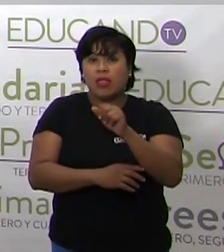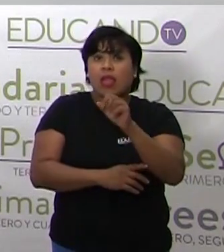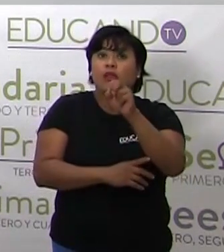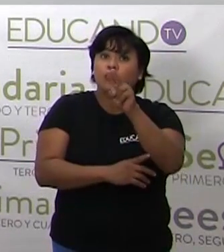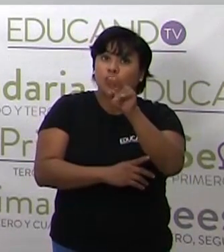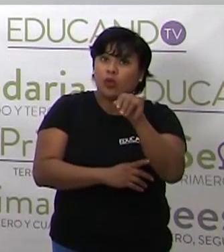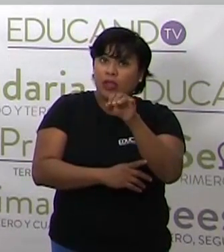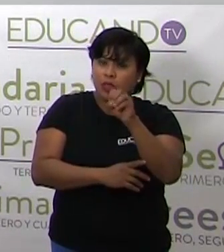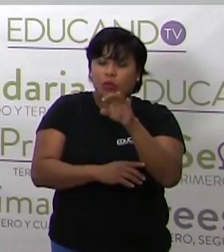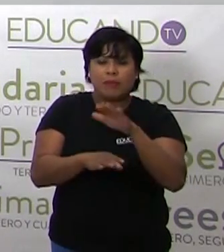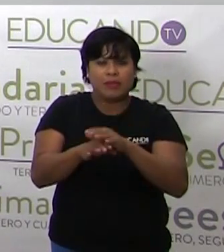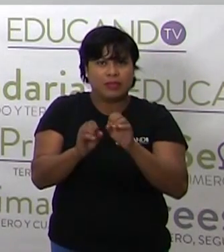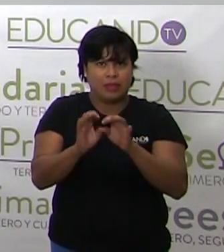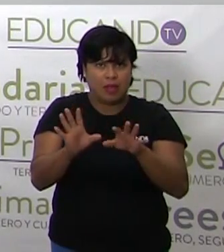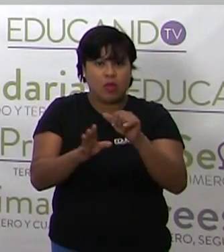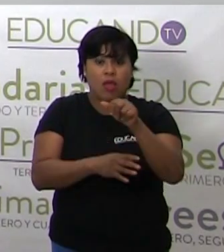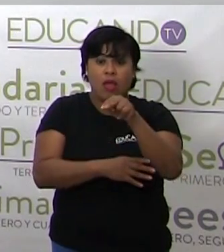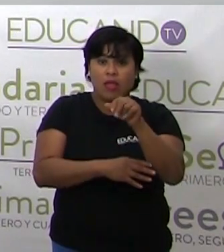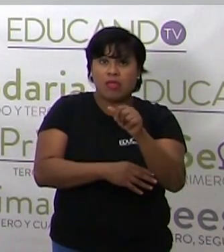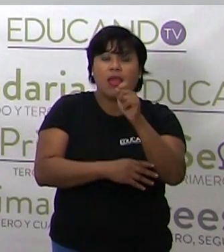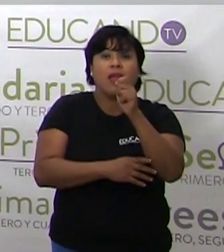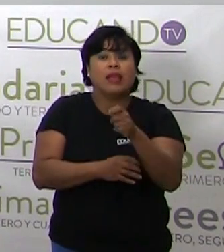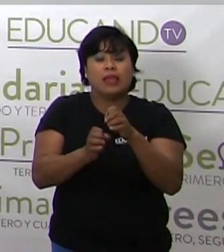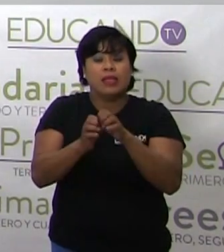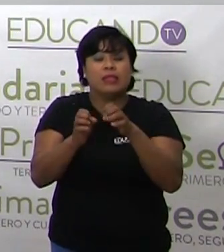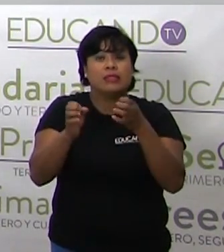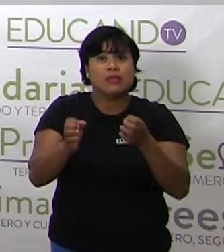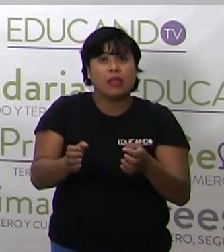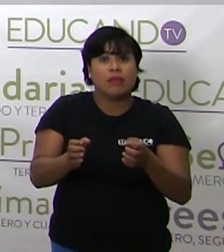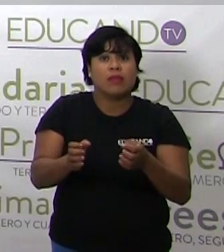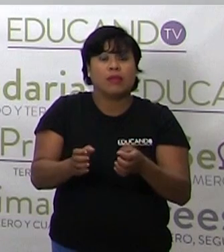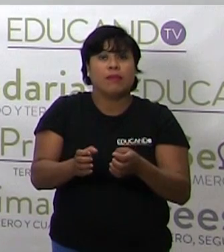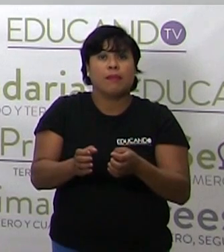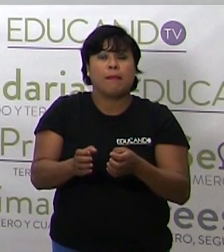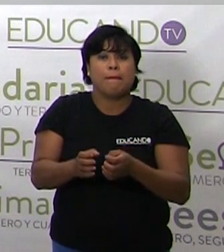sujeto, está clarísimo. Ana estaba